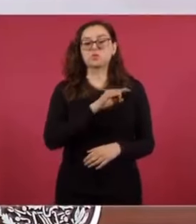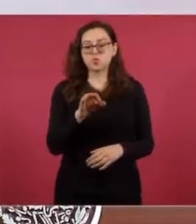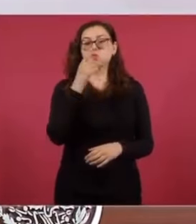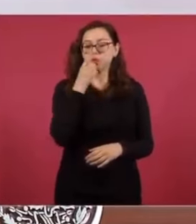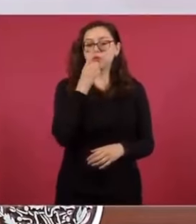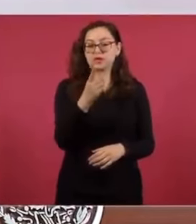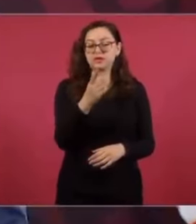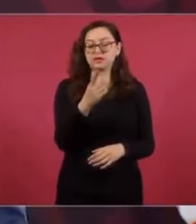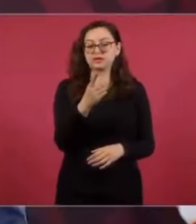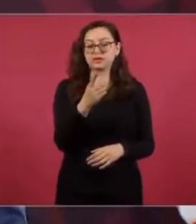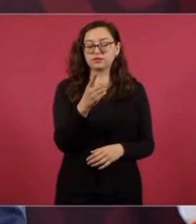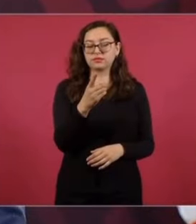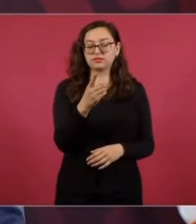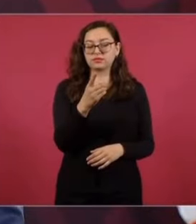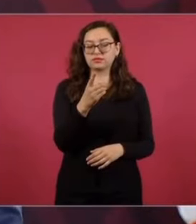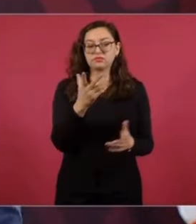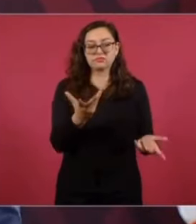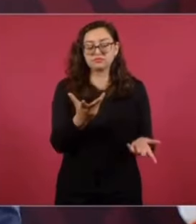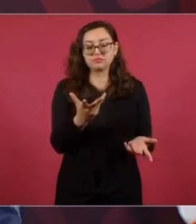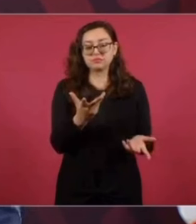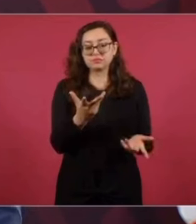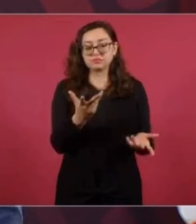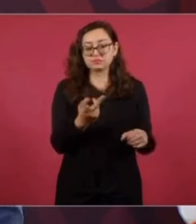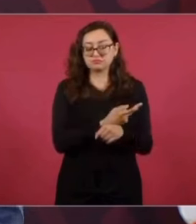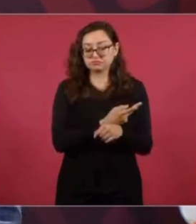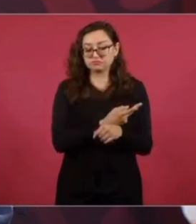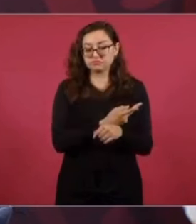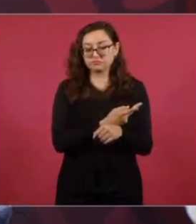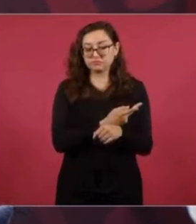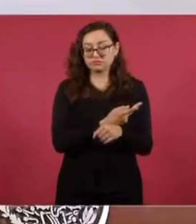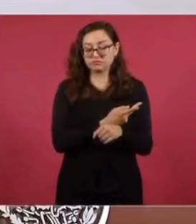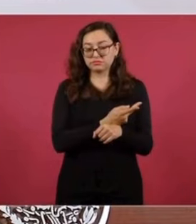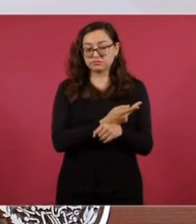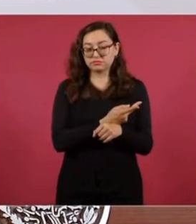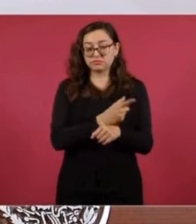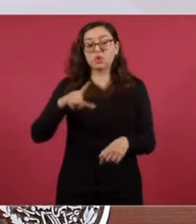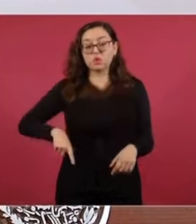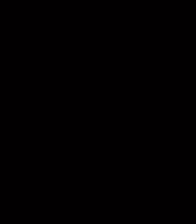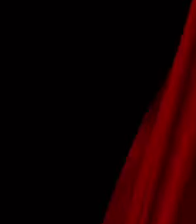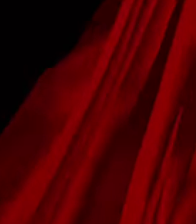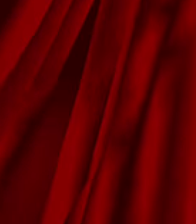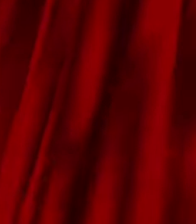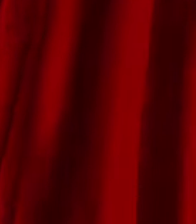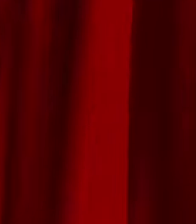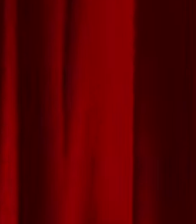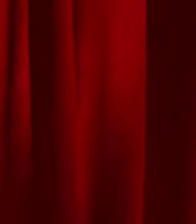podemos decir es que no participó el gobierno de México.